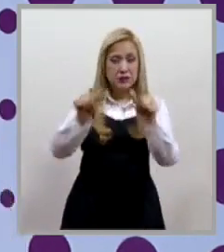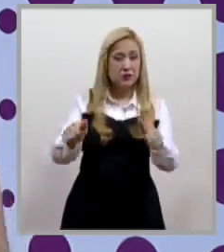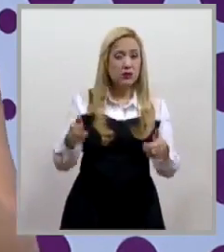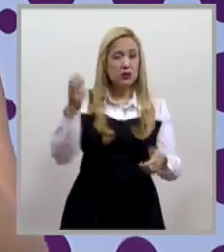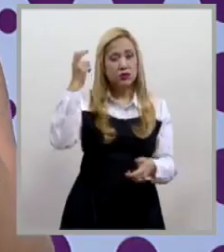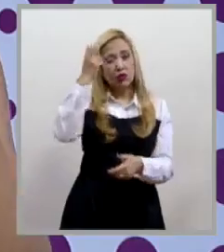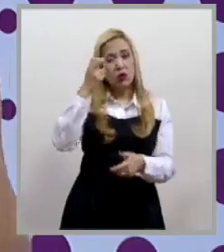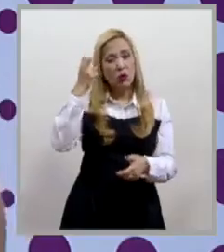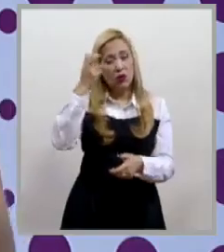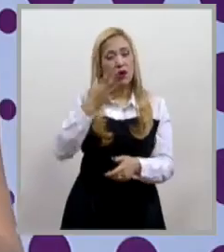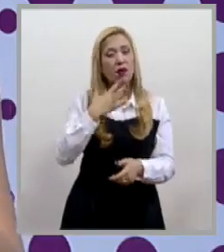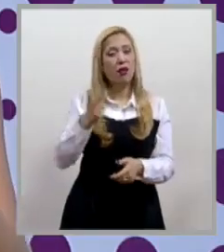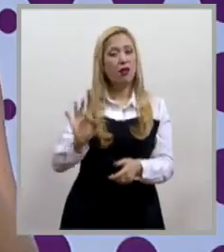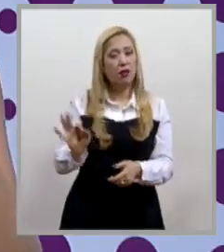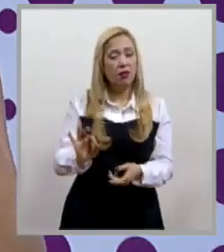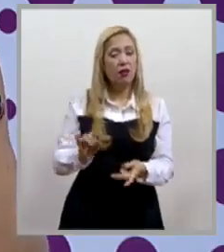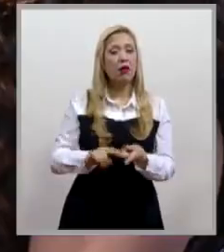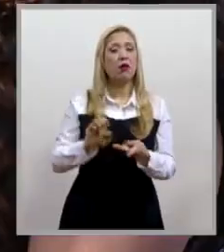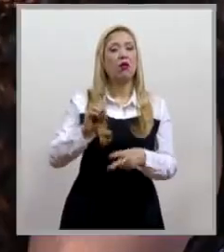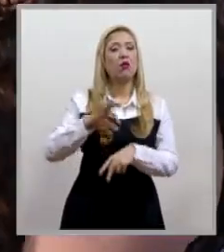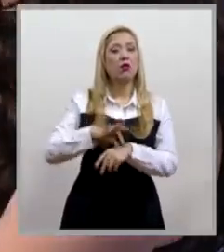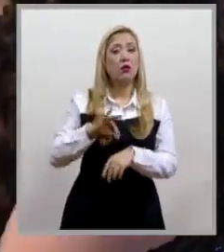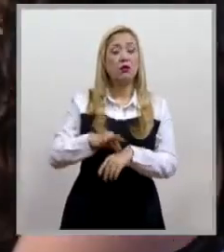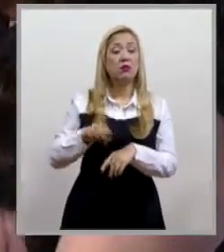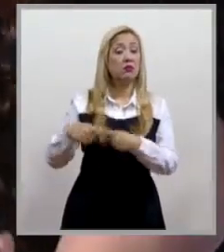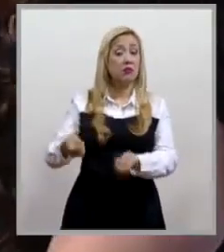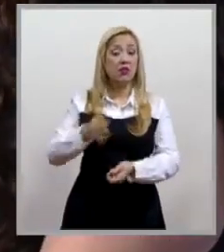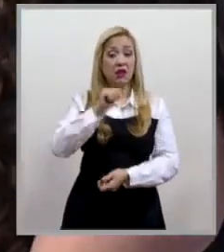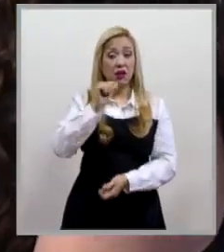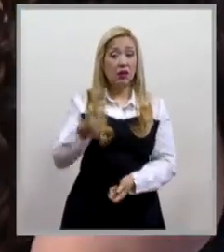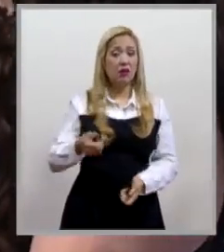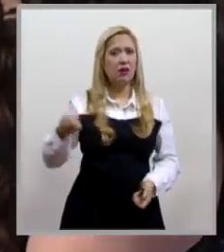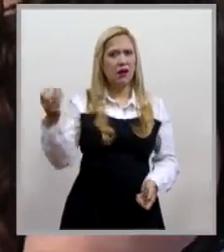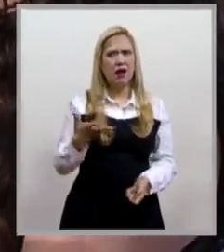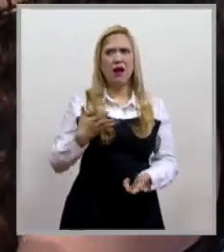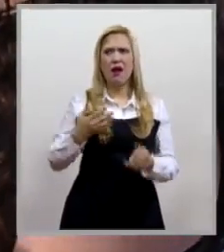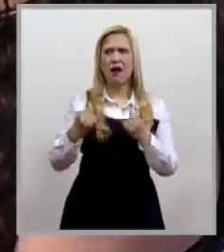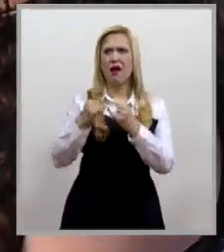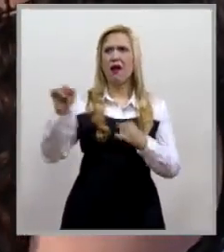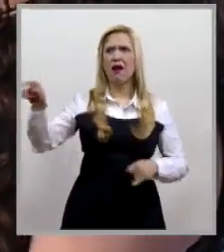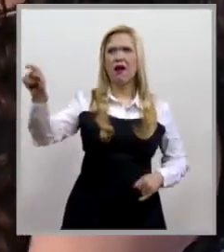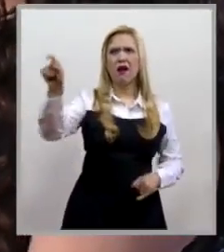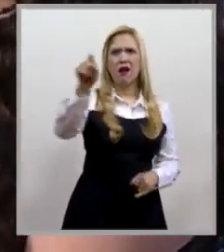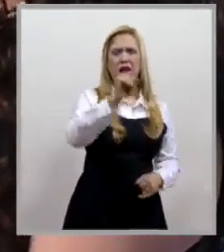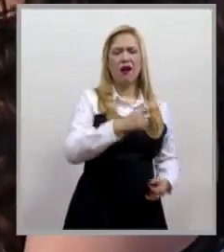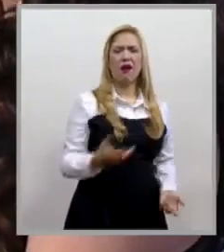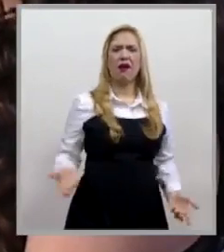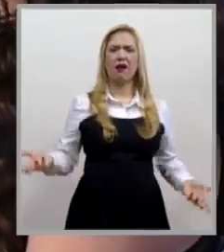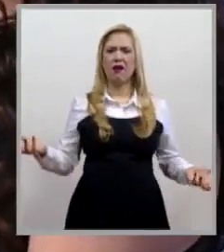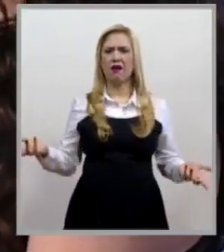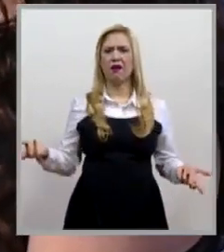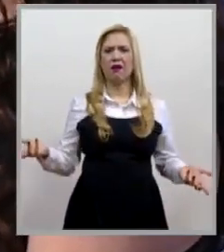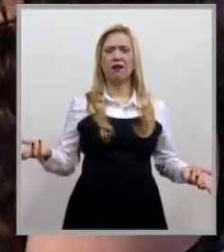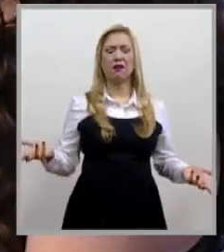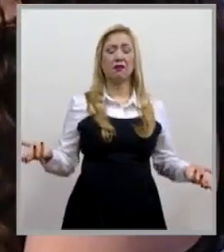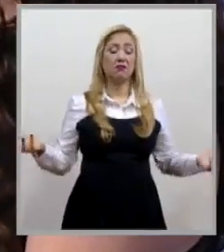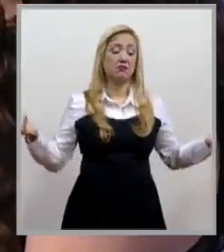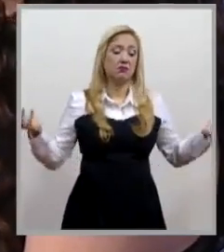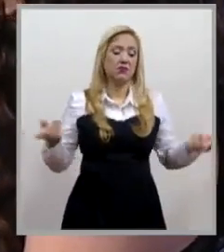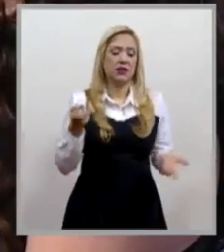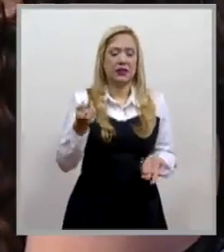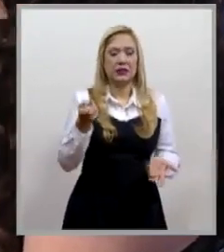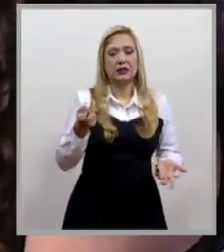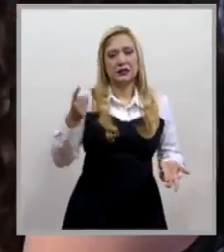atención psicológica o la atención médica, a pesar de contar con las instituciones, y pues eso nos habla